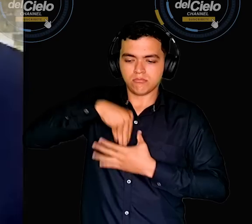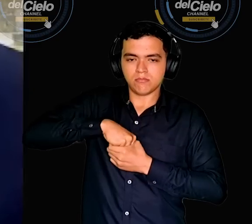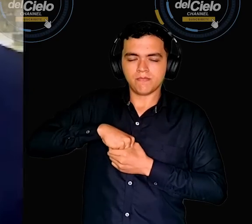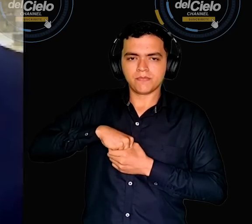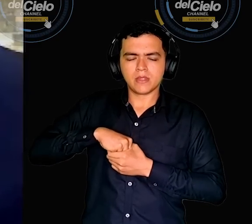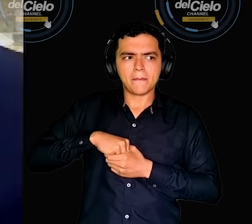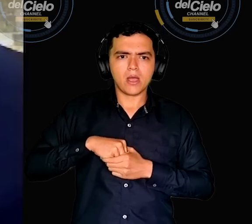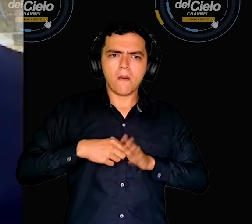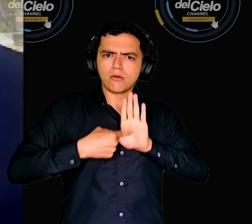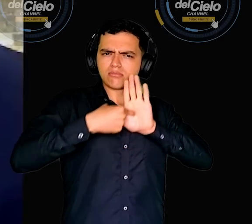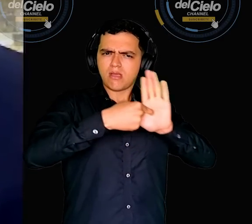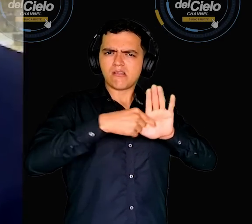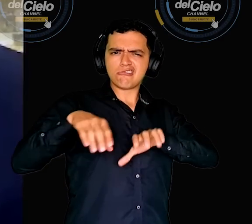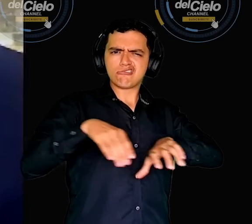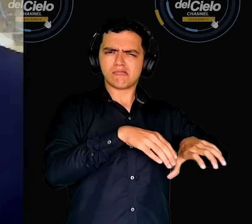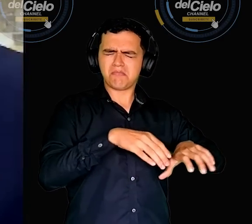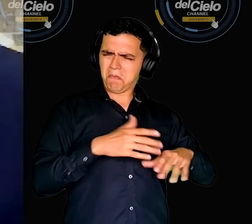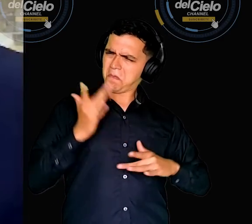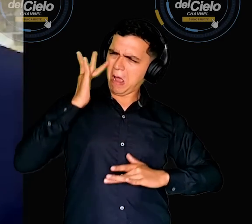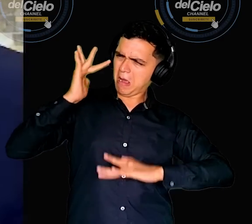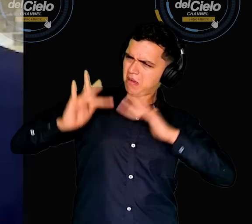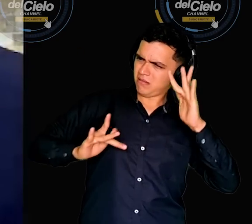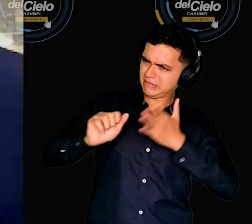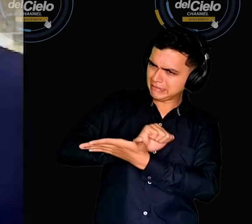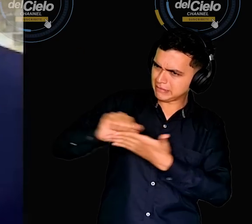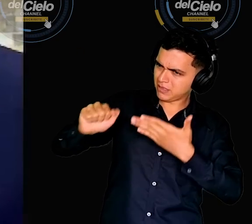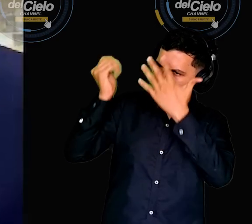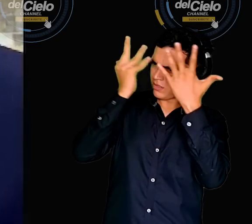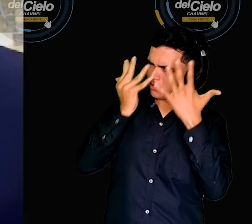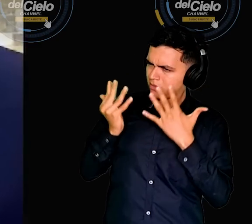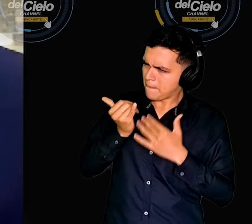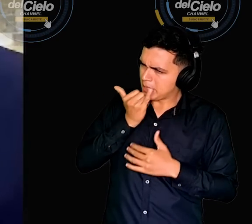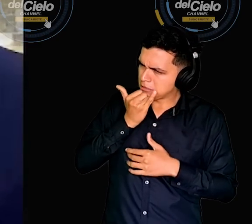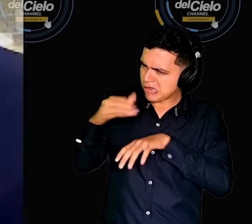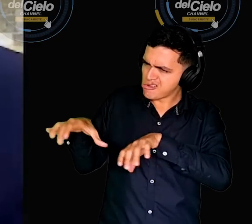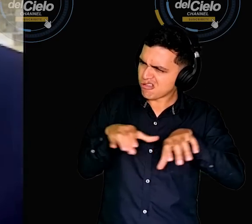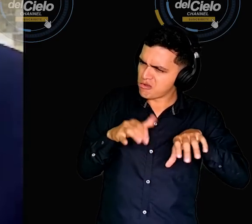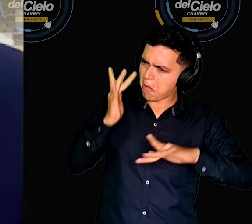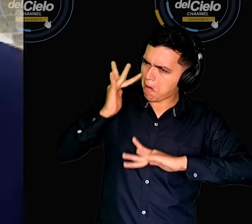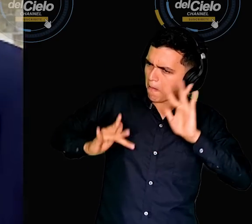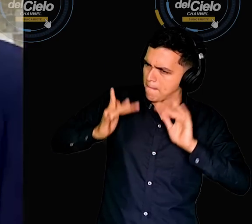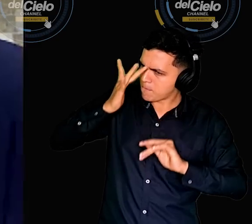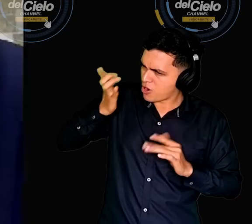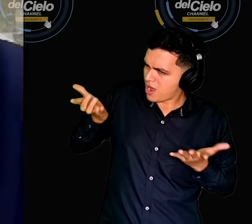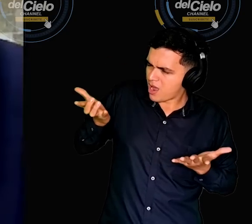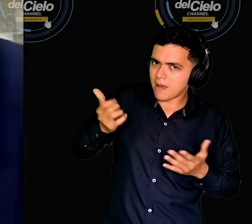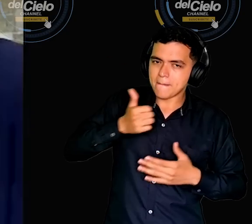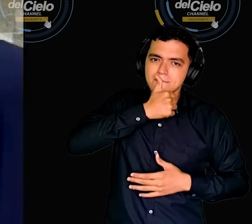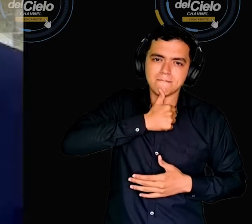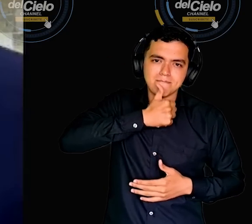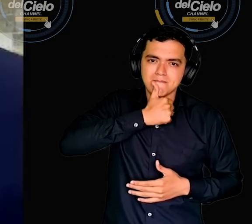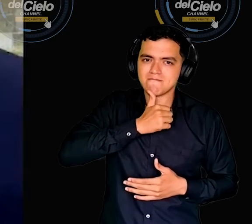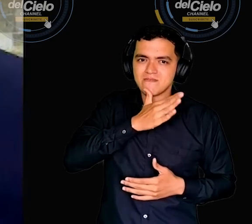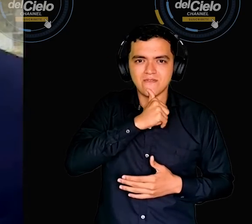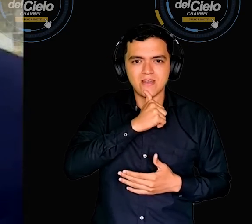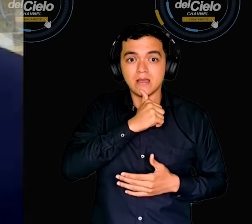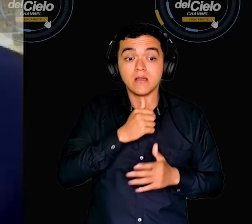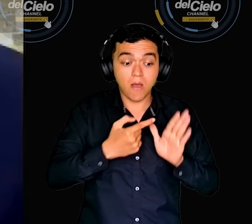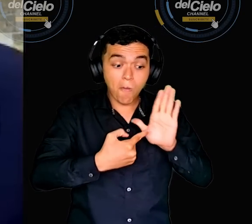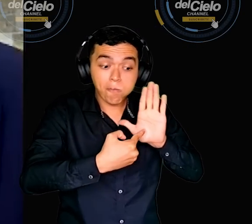ser evangélicos y con cantar bonito y con aplaudir y hacer programas. Bueno, todo eso está bien, pero eso